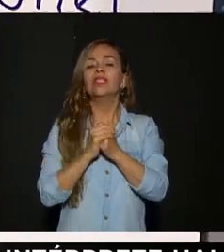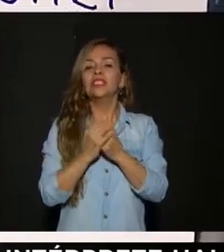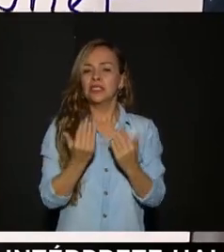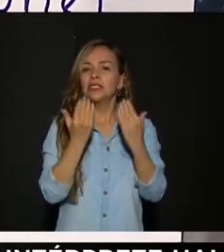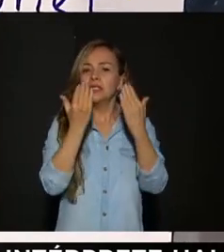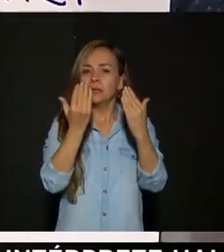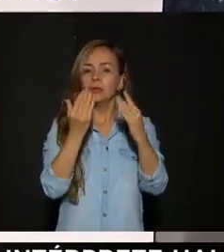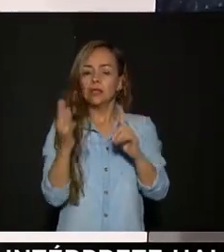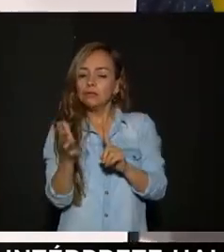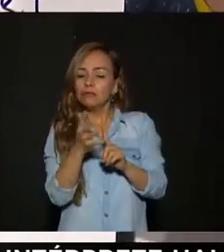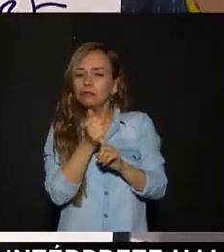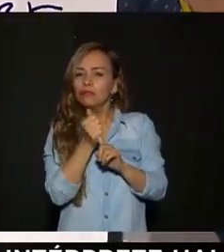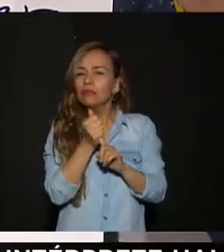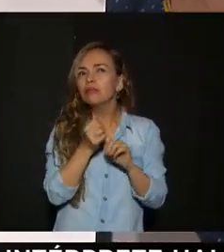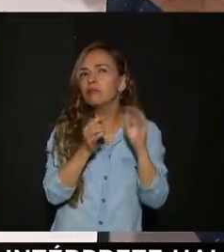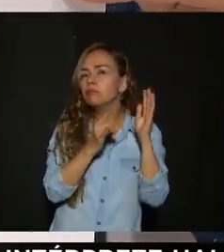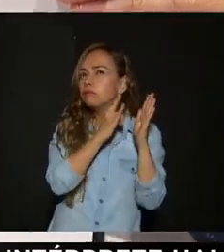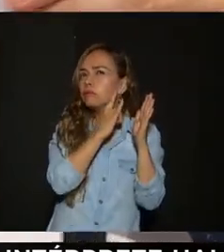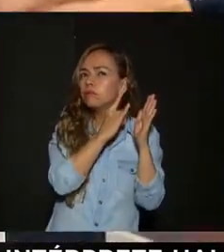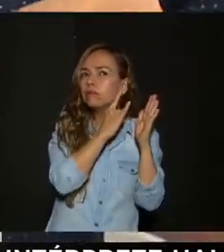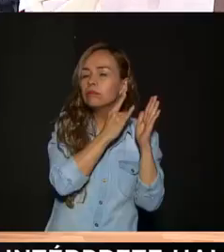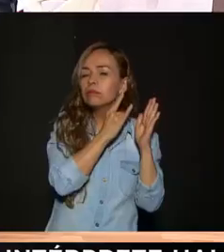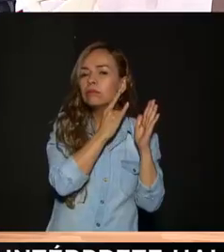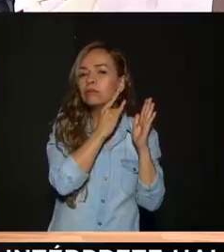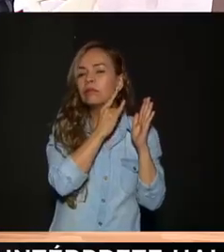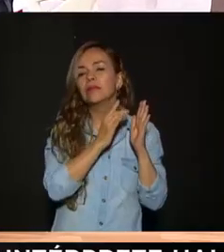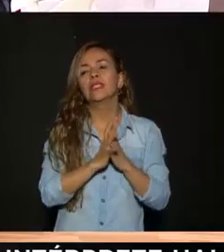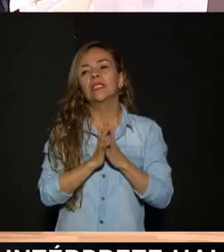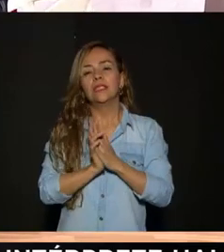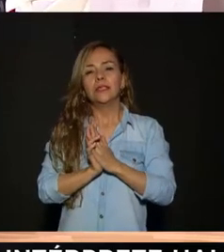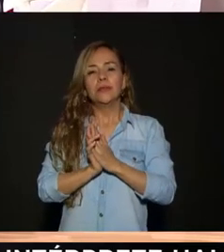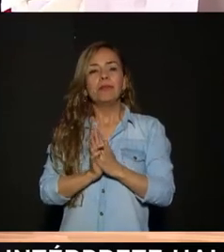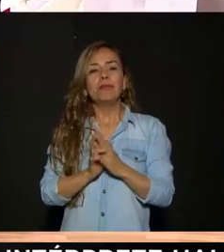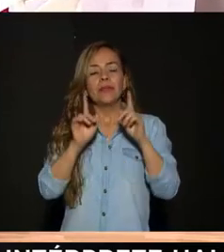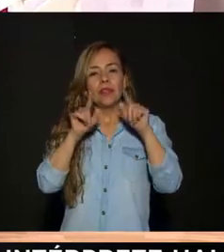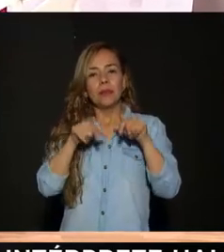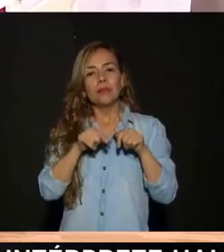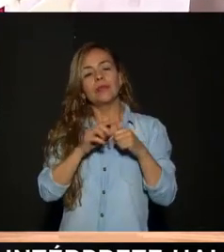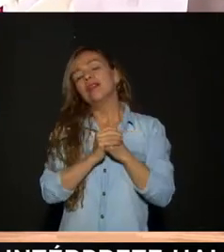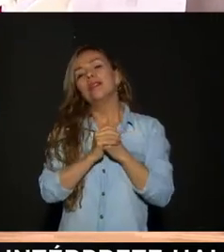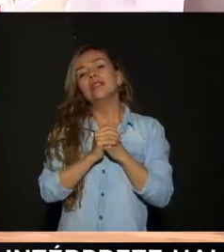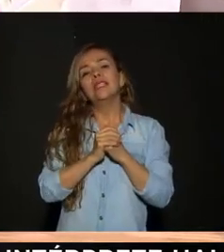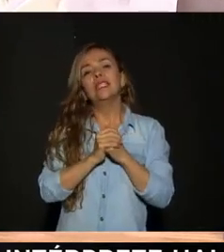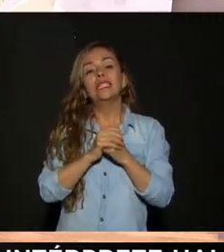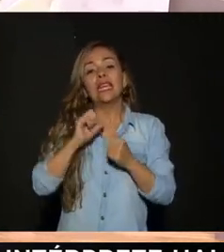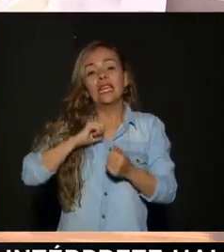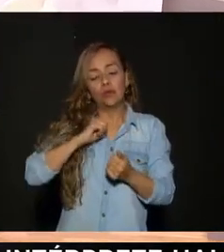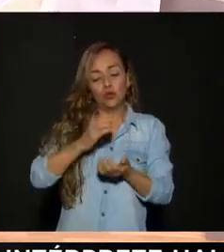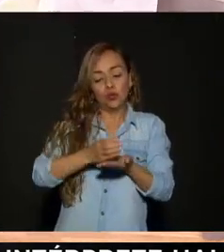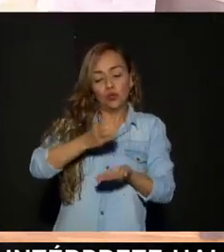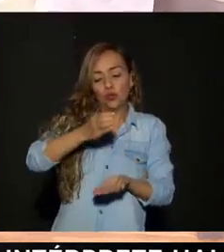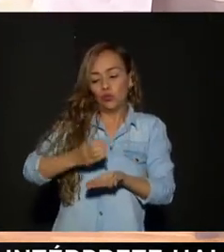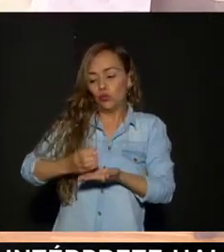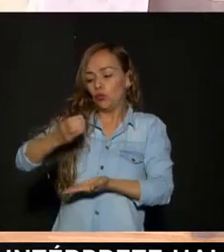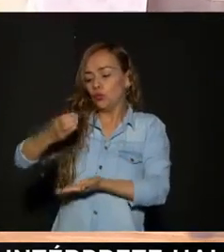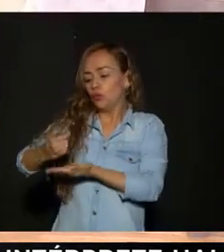forma encontrar sonidos. Y otra cosa que nosotros también tenemos acá son las botellas,